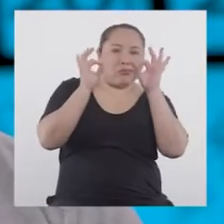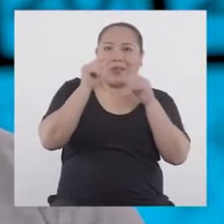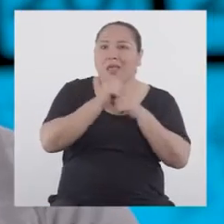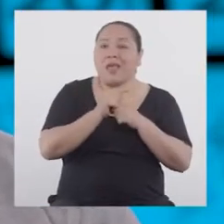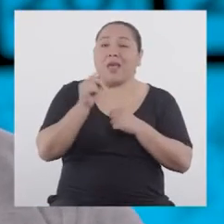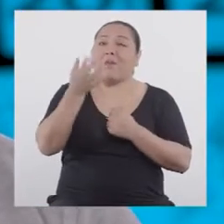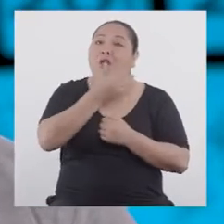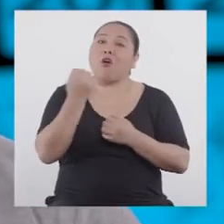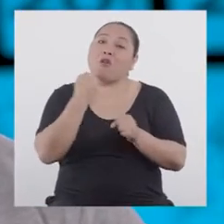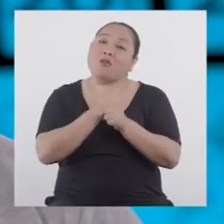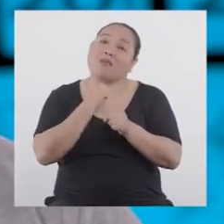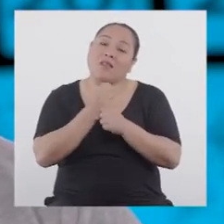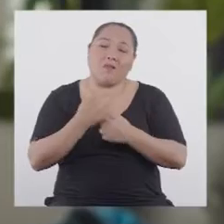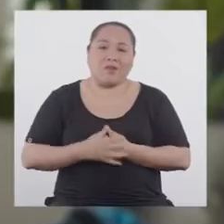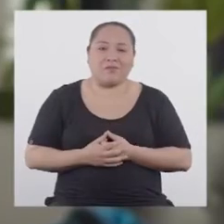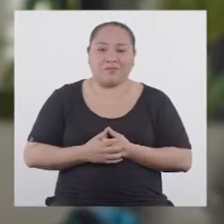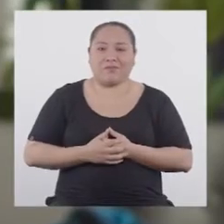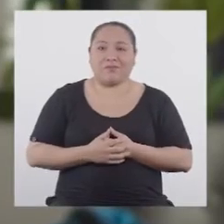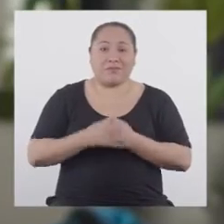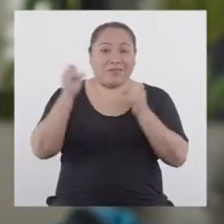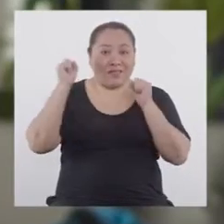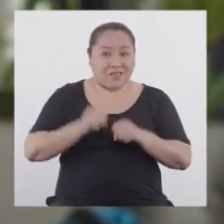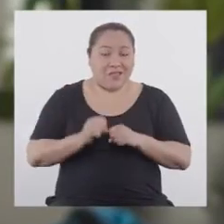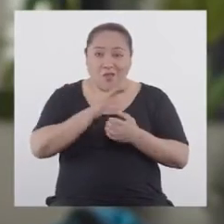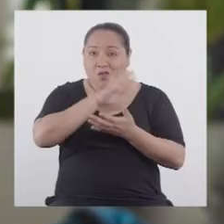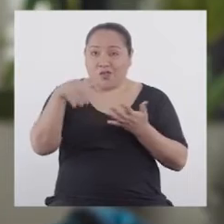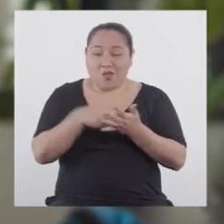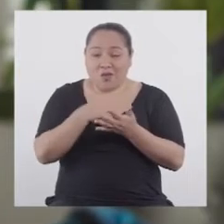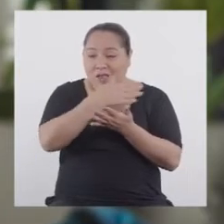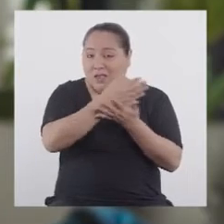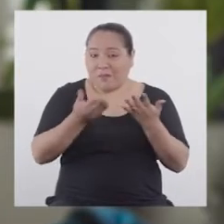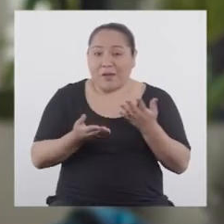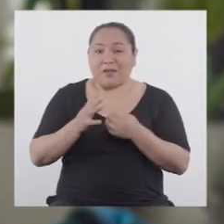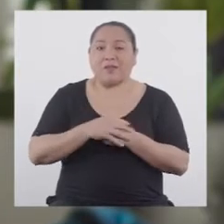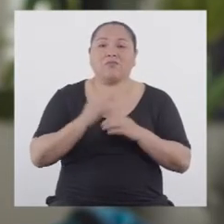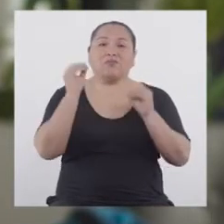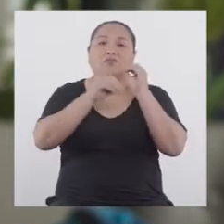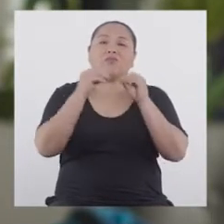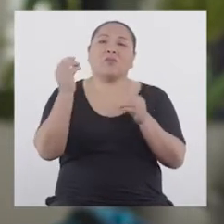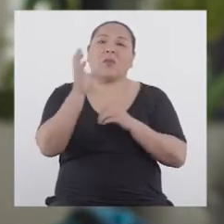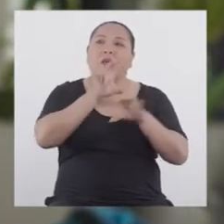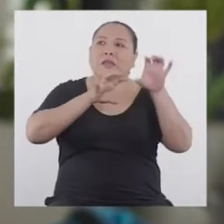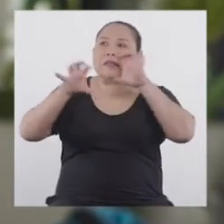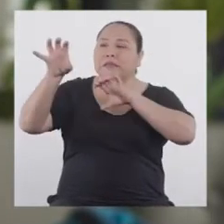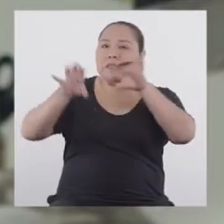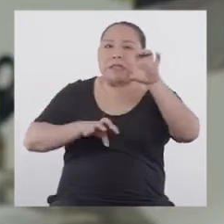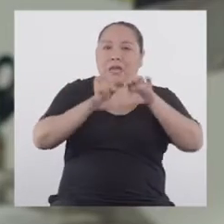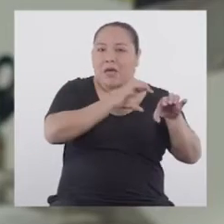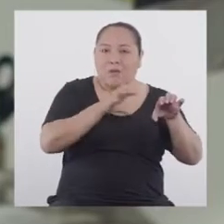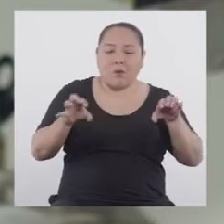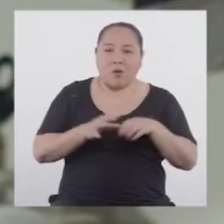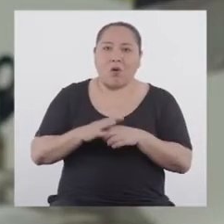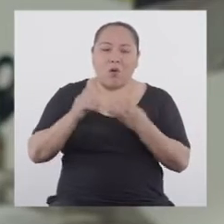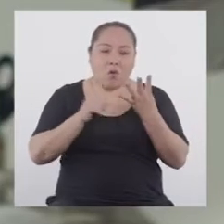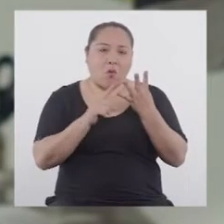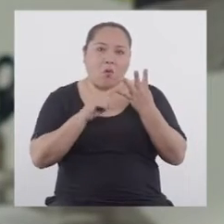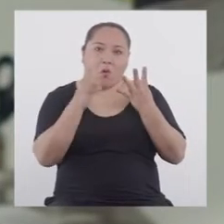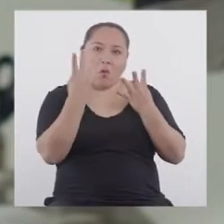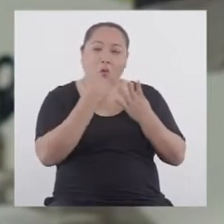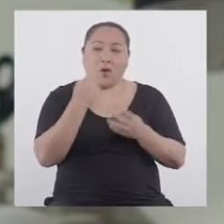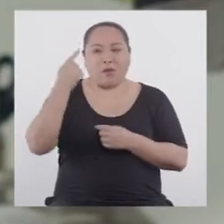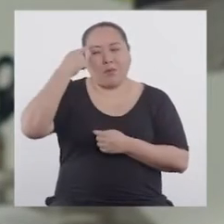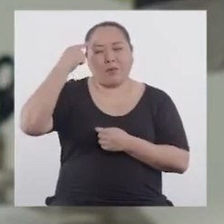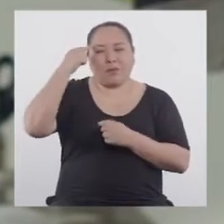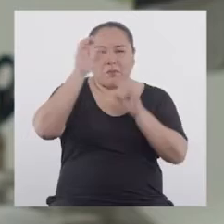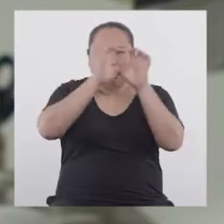Eso mejora tu productividad. Ahora sí, con todos los elementos podemos armar nuestro diagrama de flujo, que es parte del cuarto pilar de